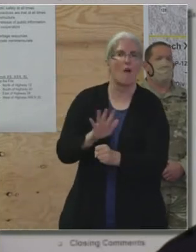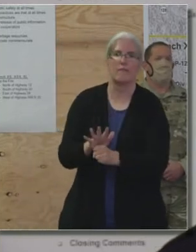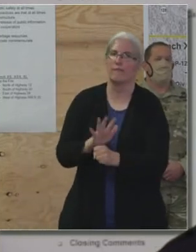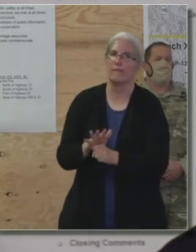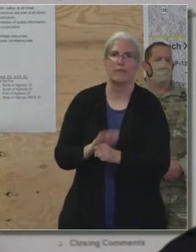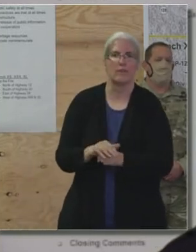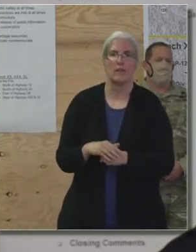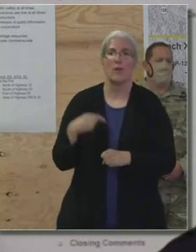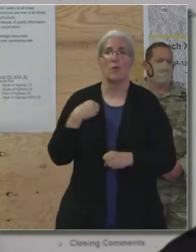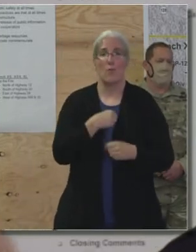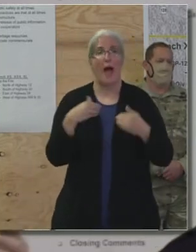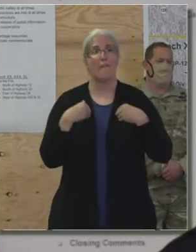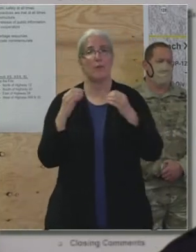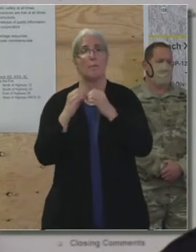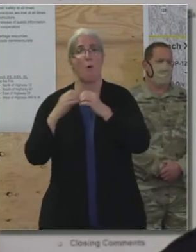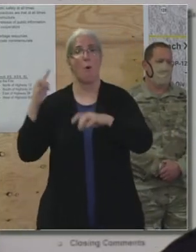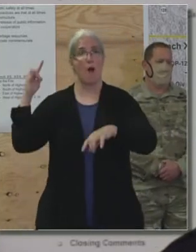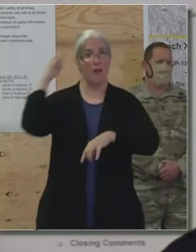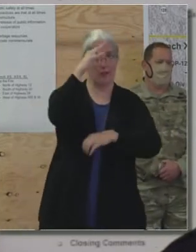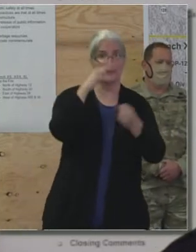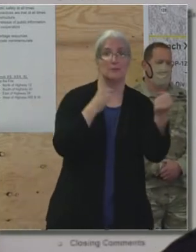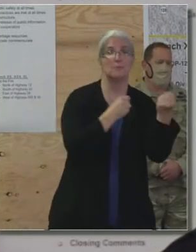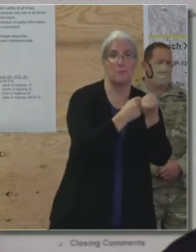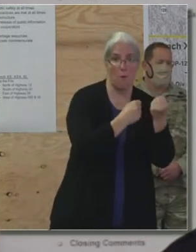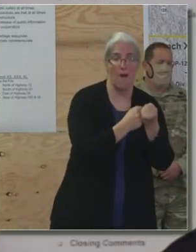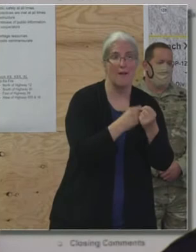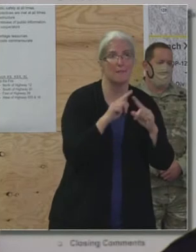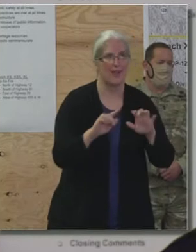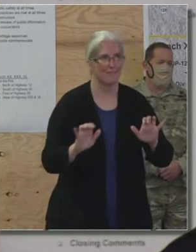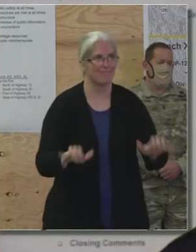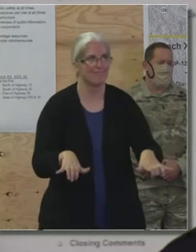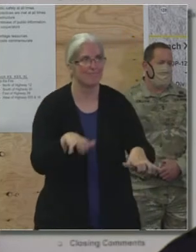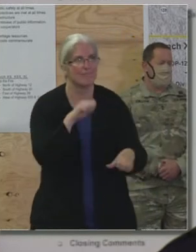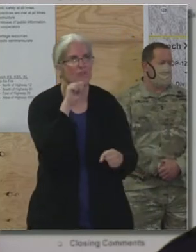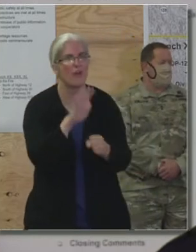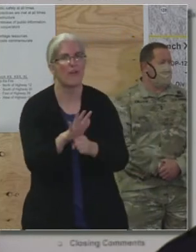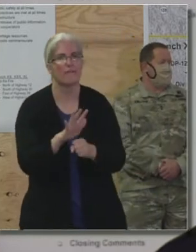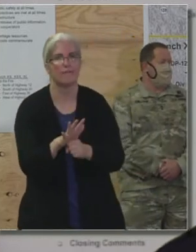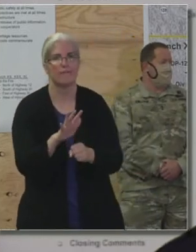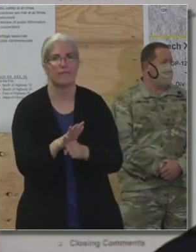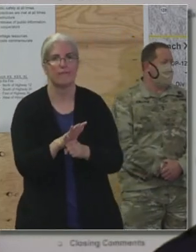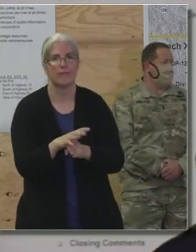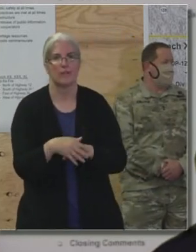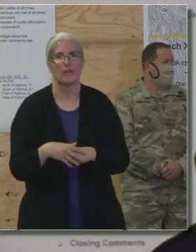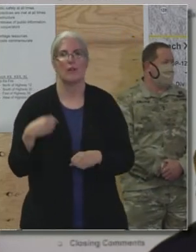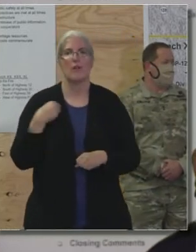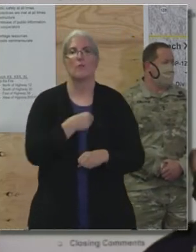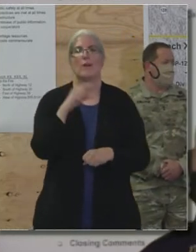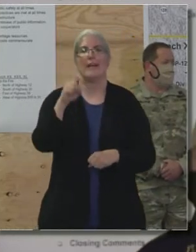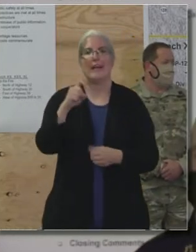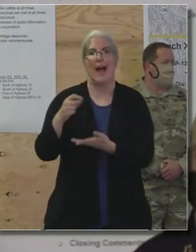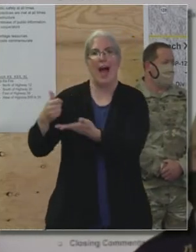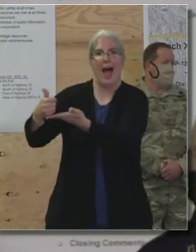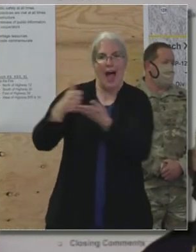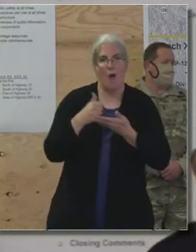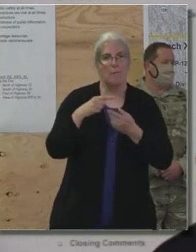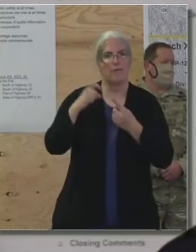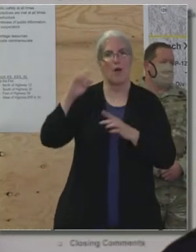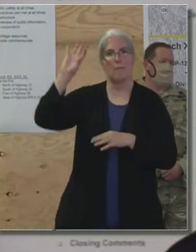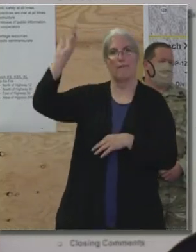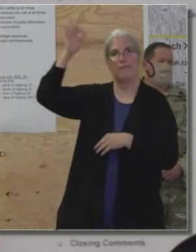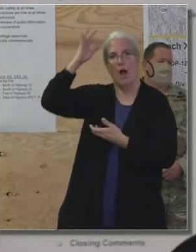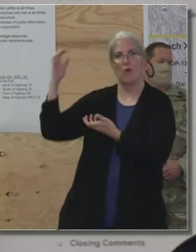suficiente y por eso necesitamos el apoyo de nuestros socios federales y las contribuciones